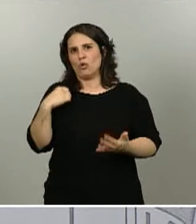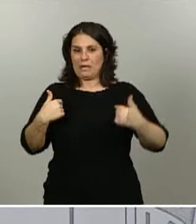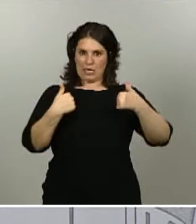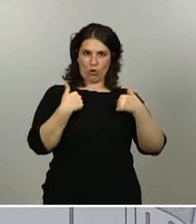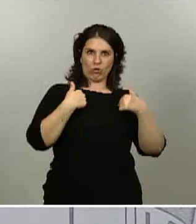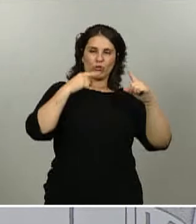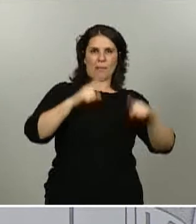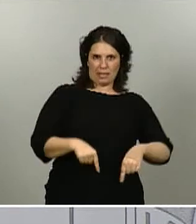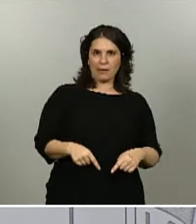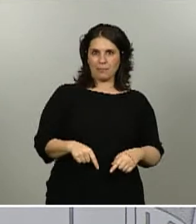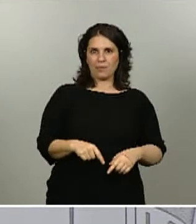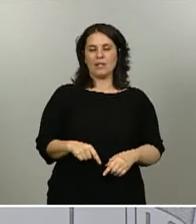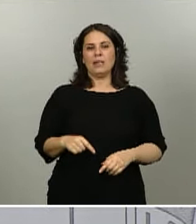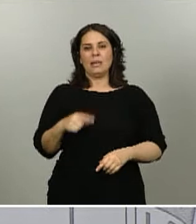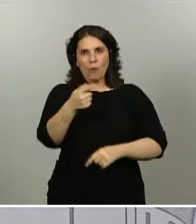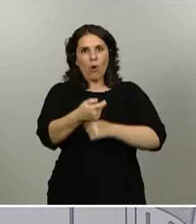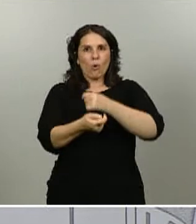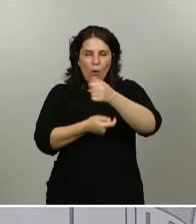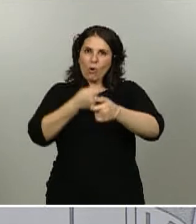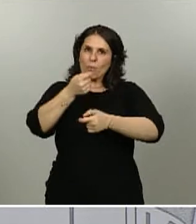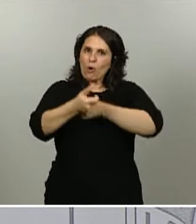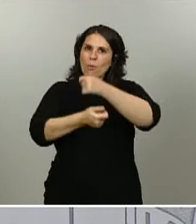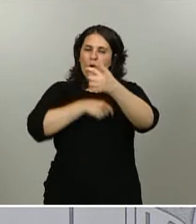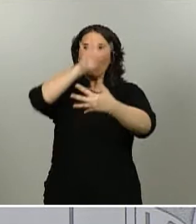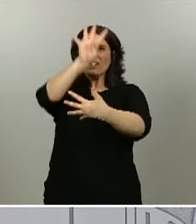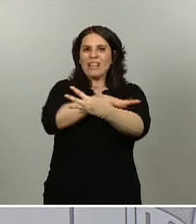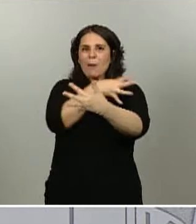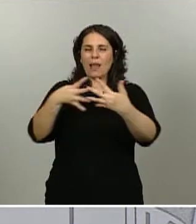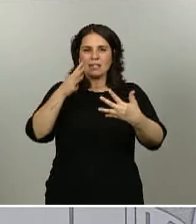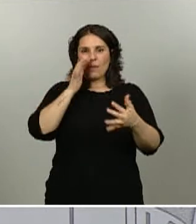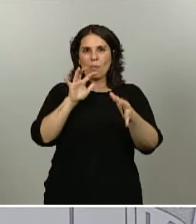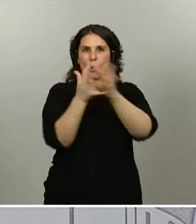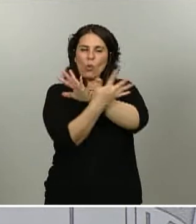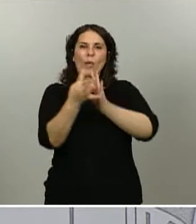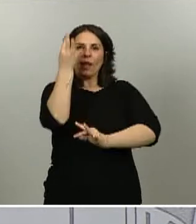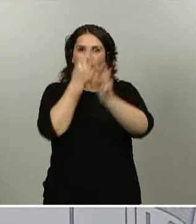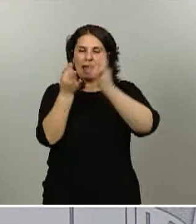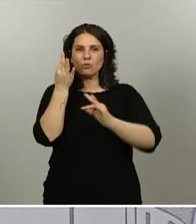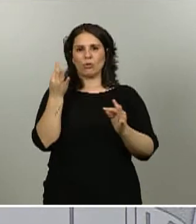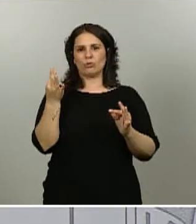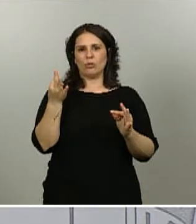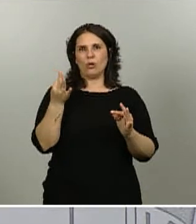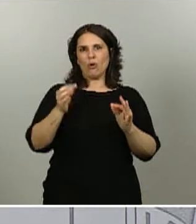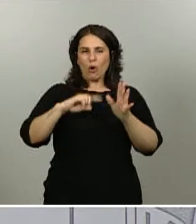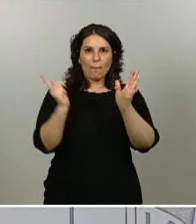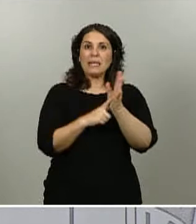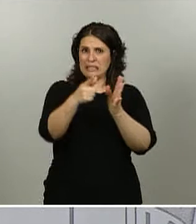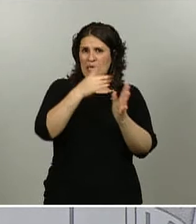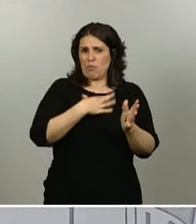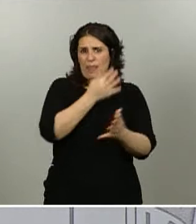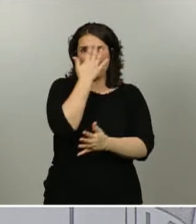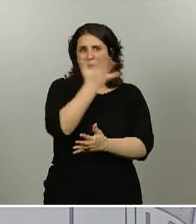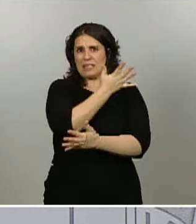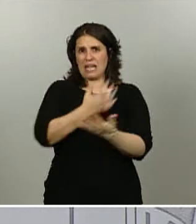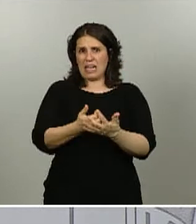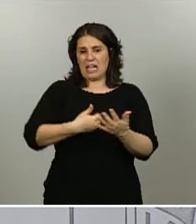se irá reflejando en las tablas de evolución de datos y en las series completas que se pueden descargar o se podrán descargar en cuanto estén